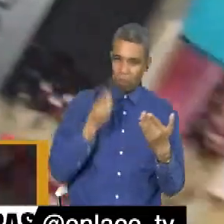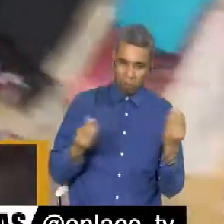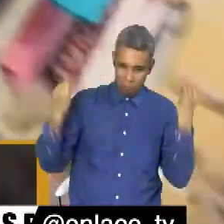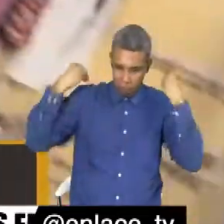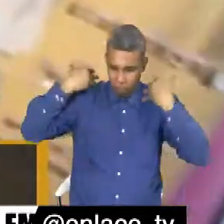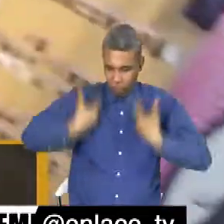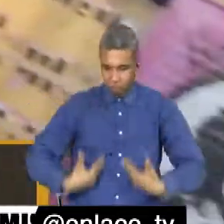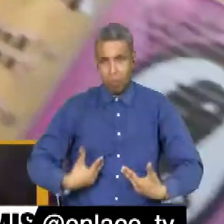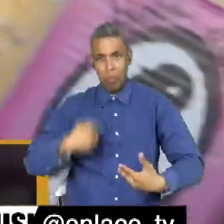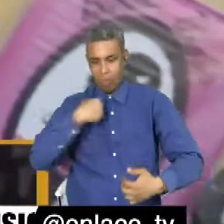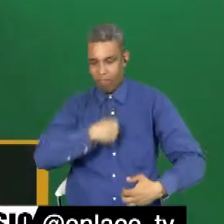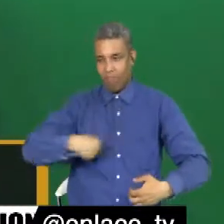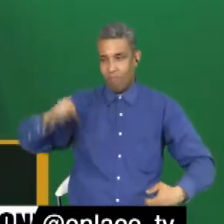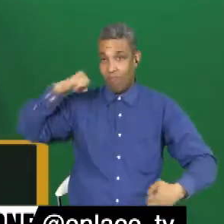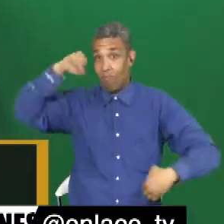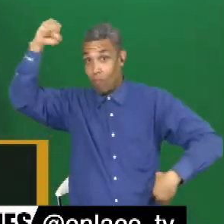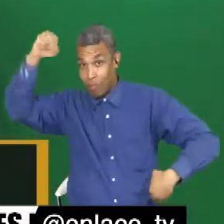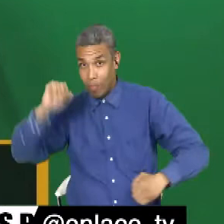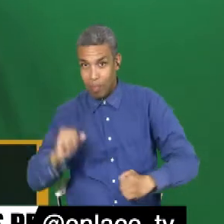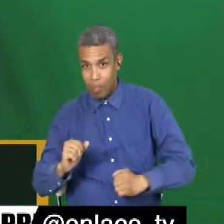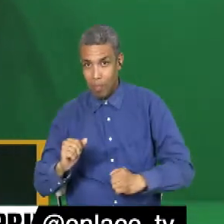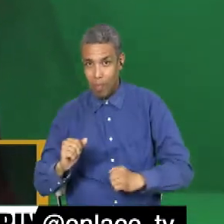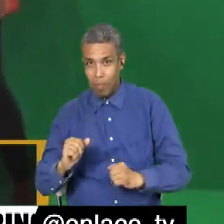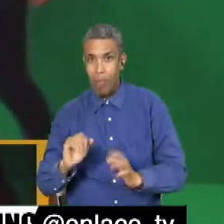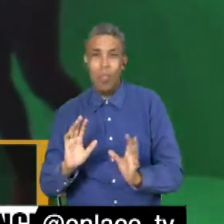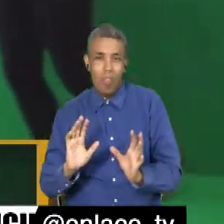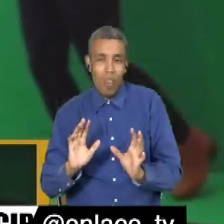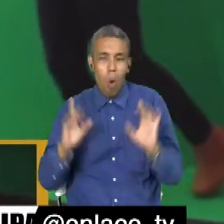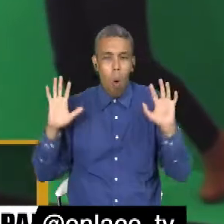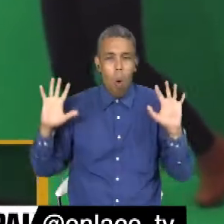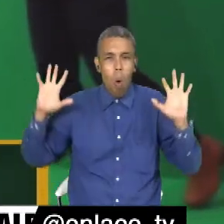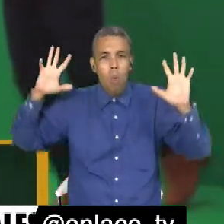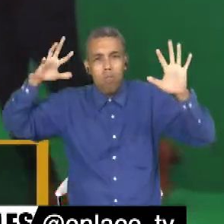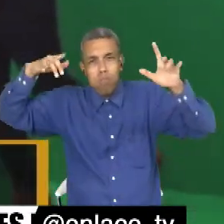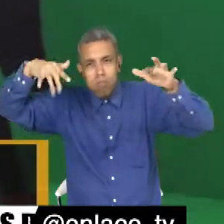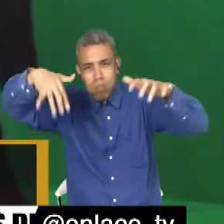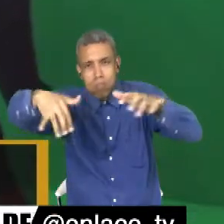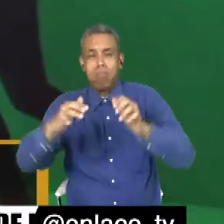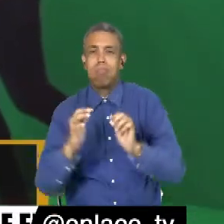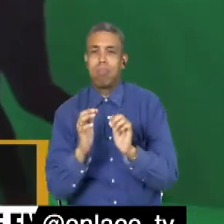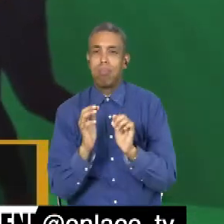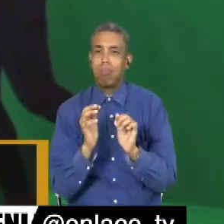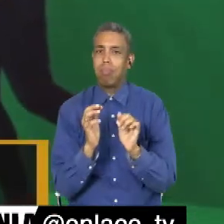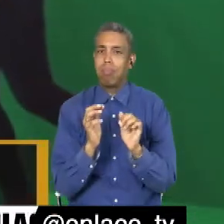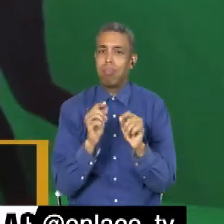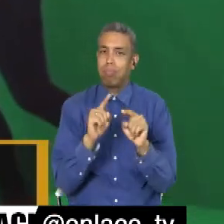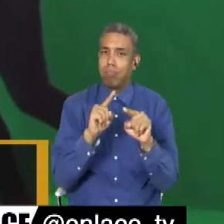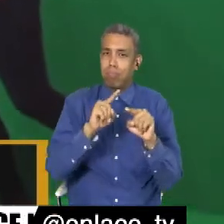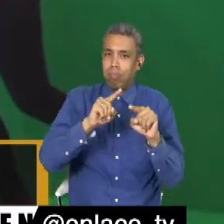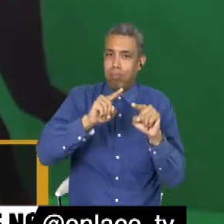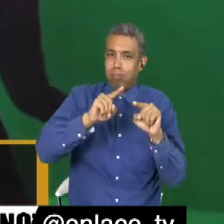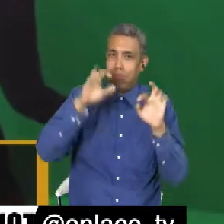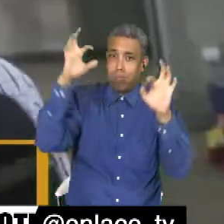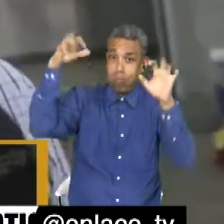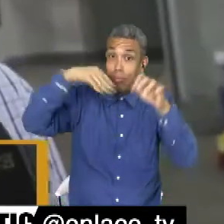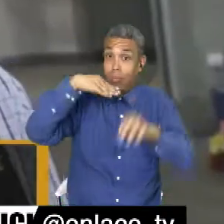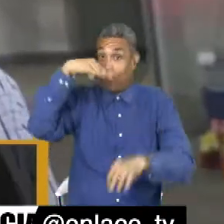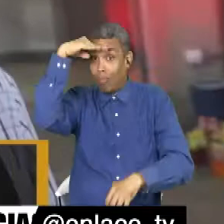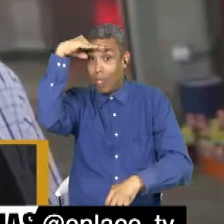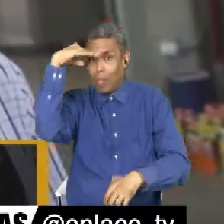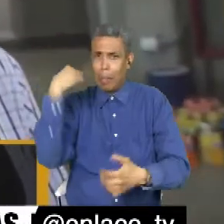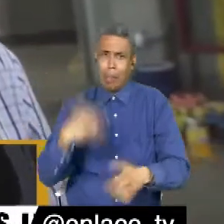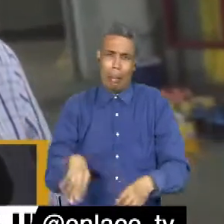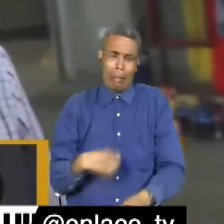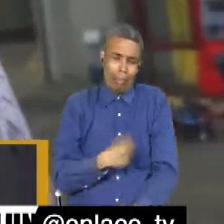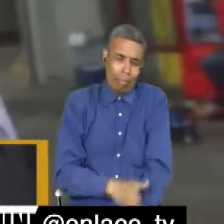tipo de cultura, estará disfrutando de esto que se convierte en una aventura para quien ingresa a la Plaza Mayor en Medellín. No,